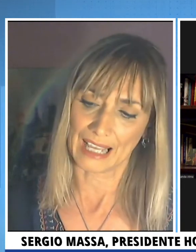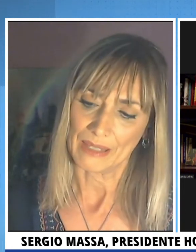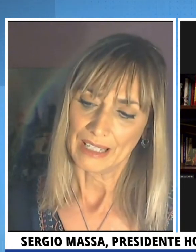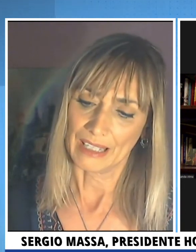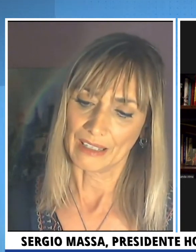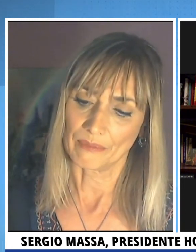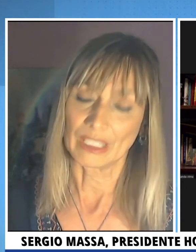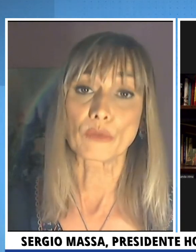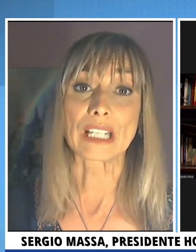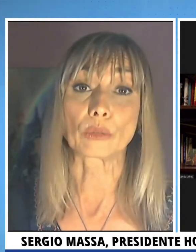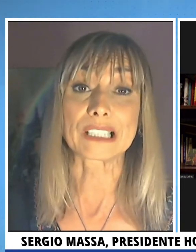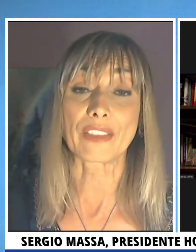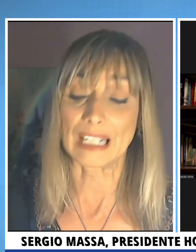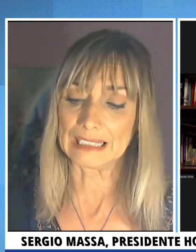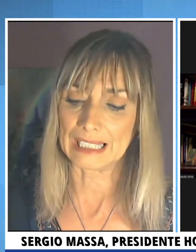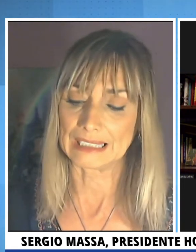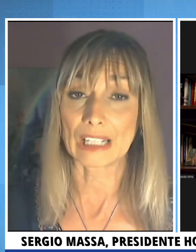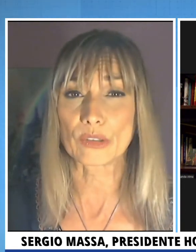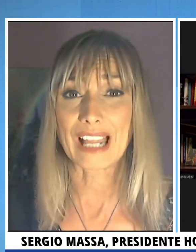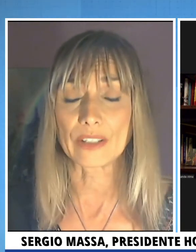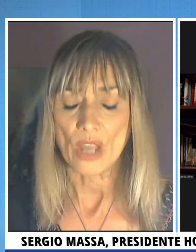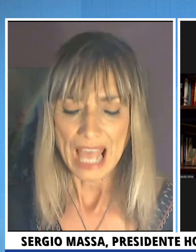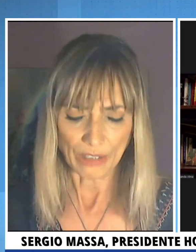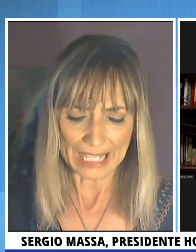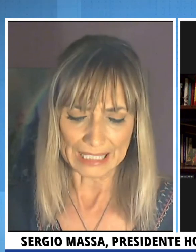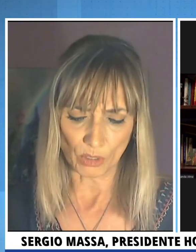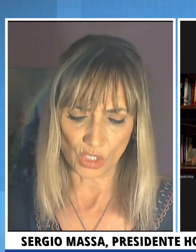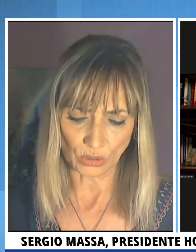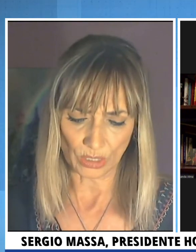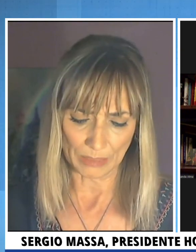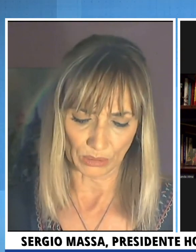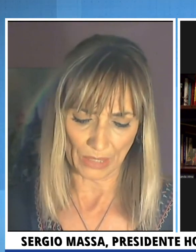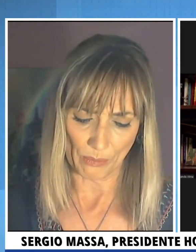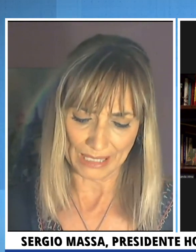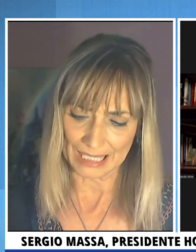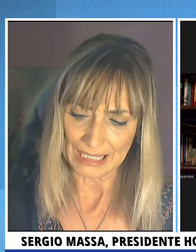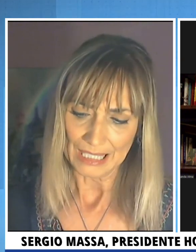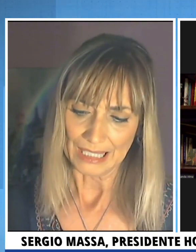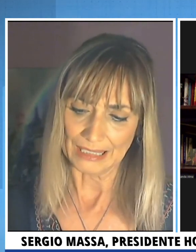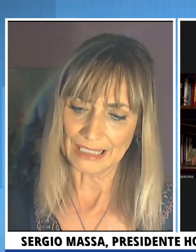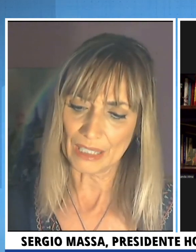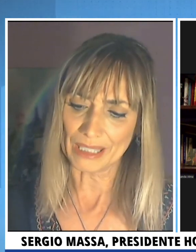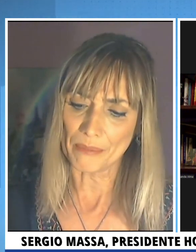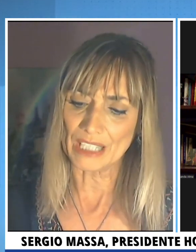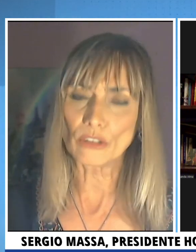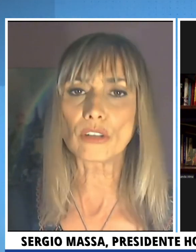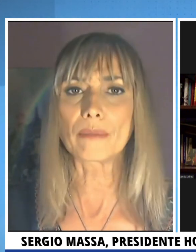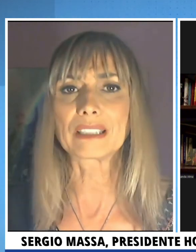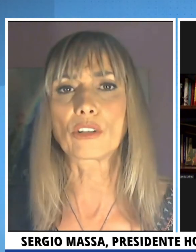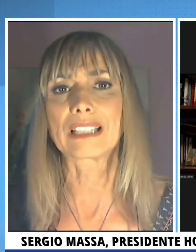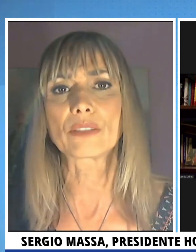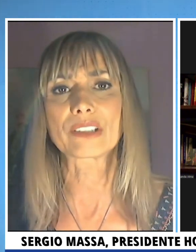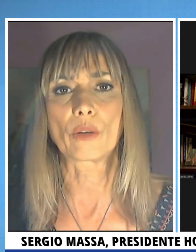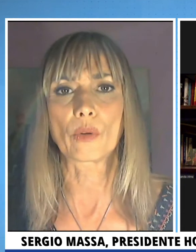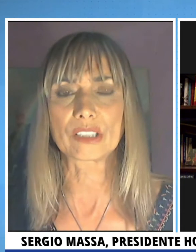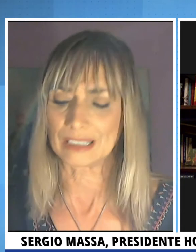esta denuncia de la Justicia Federal de Rosario. Ahora, el proyecto del diputado Massa tiene que ver también no solamente con el